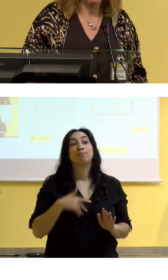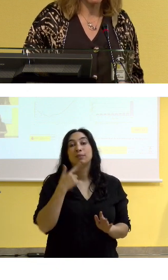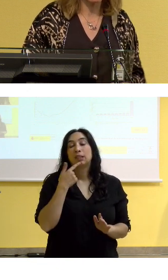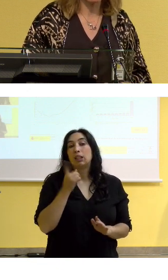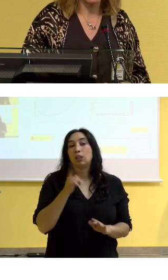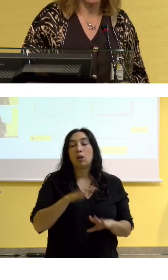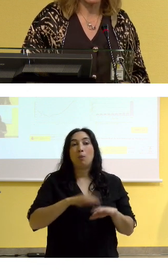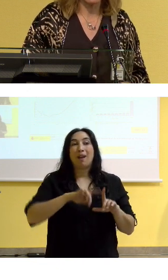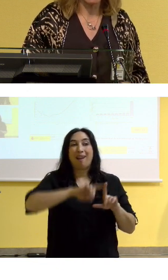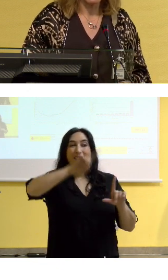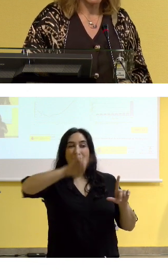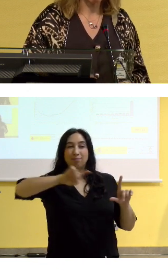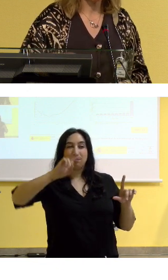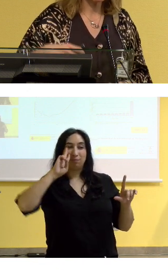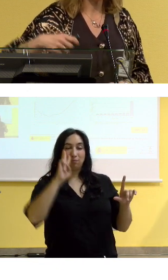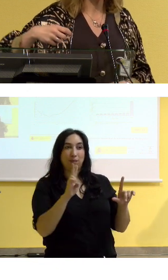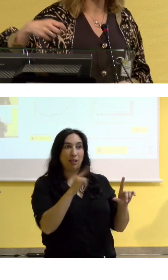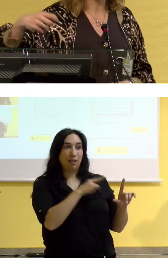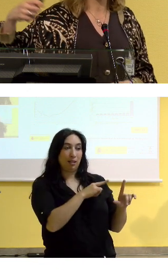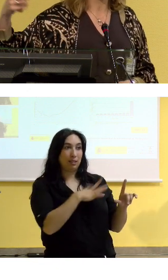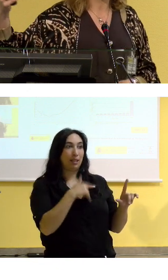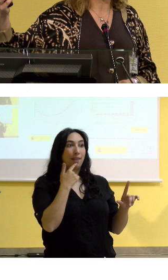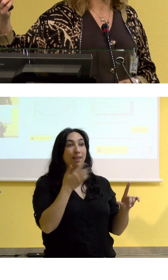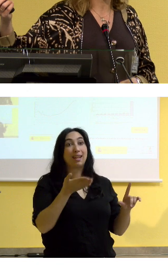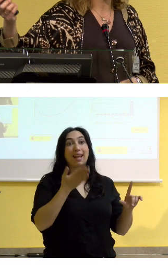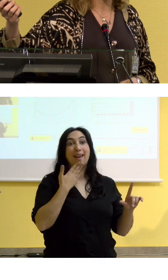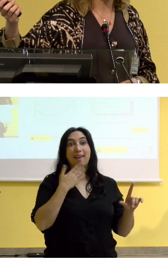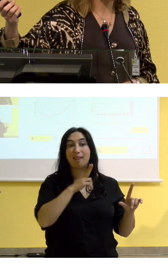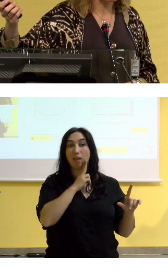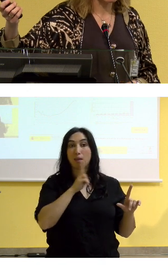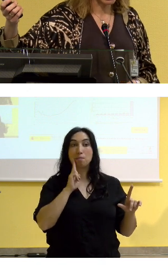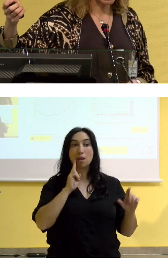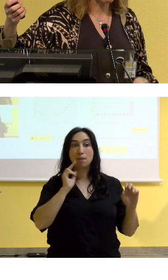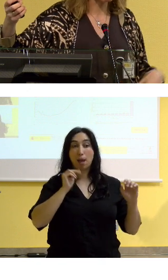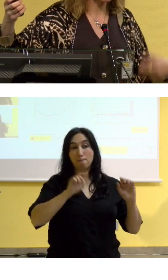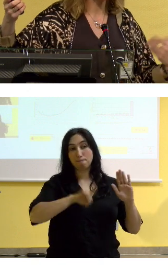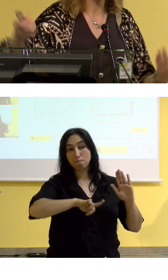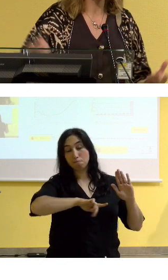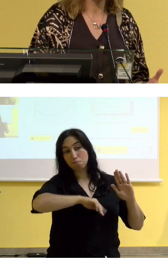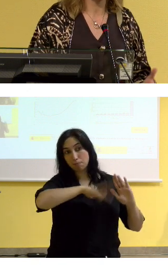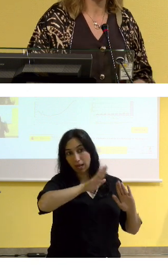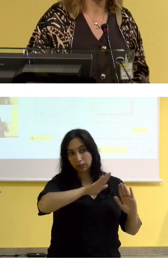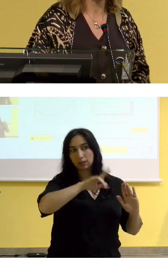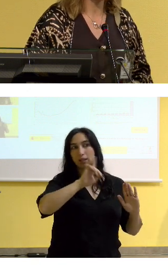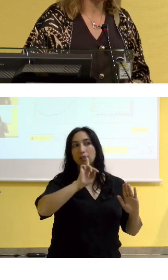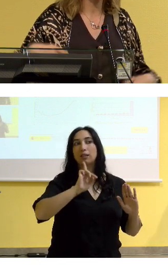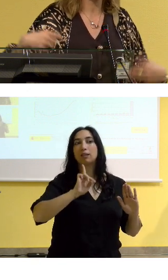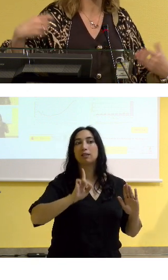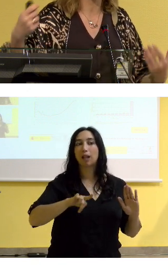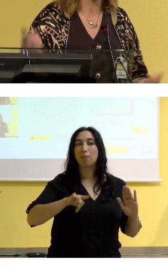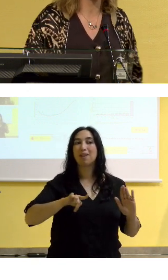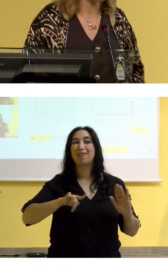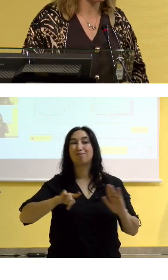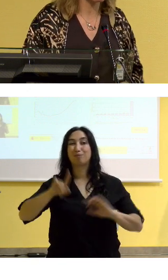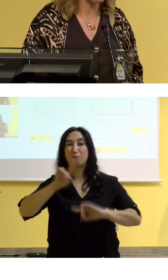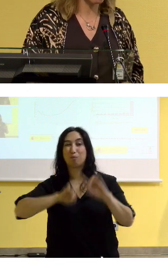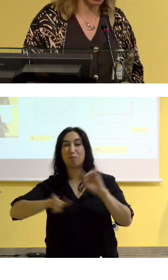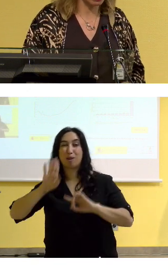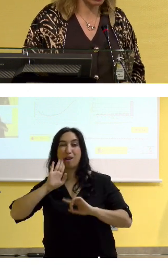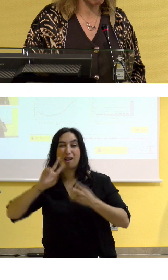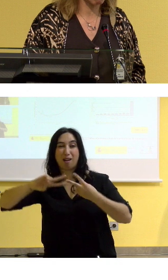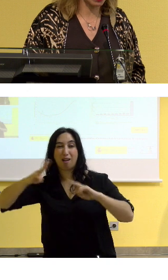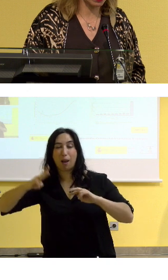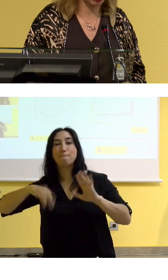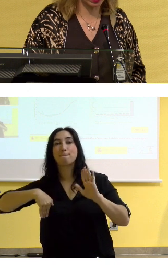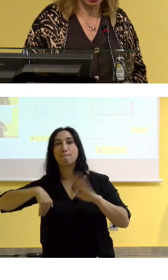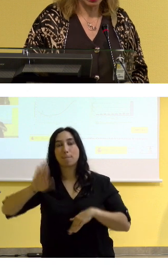una gráfica en la que a medida que incrementa la edad materna, aumenta mucho la tasa de esas alteraciones